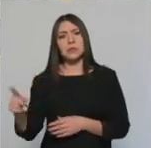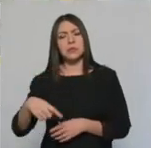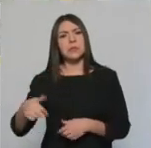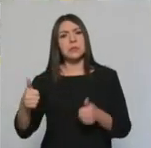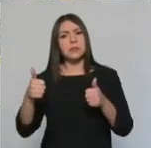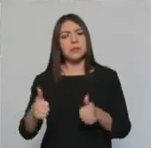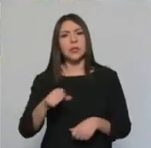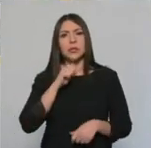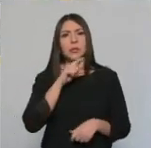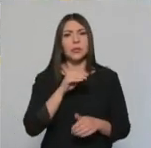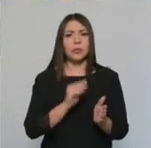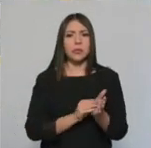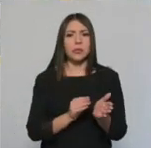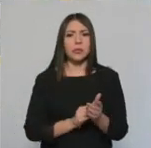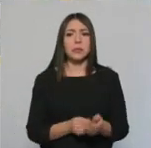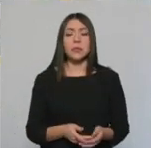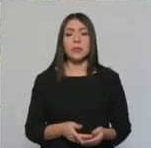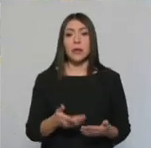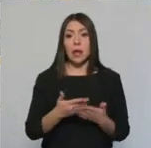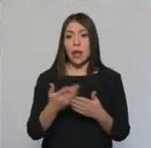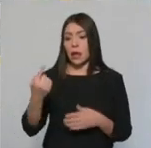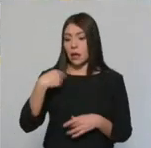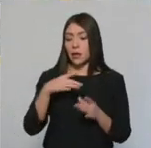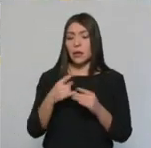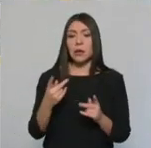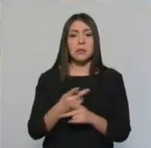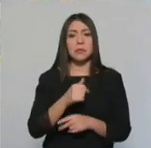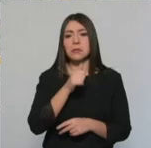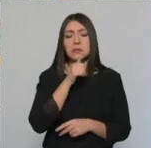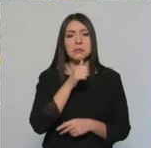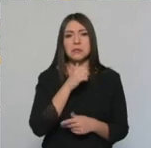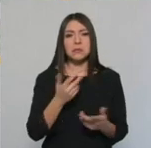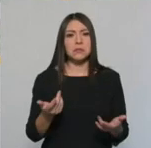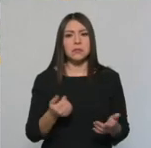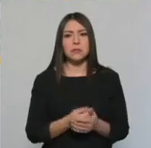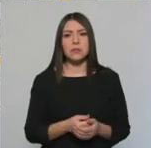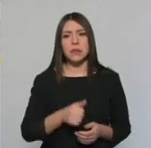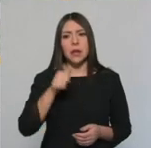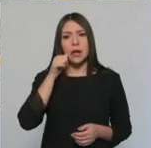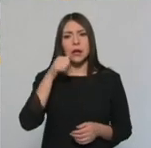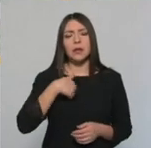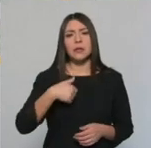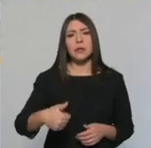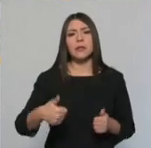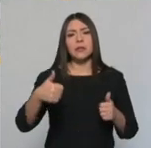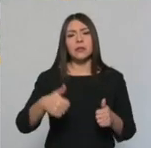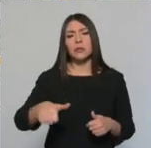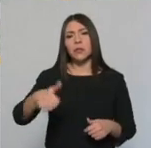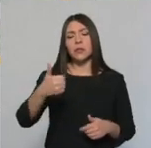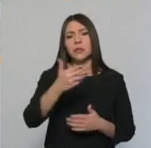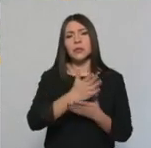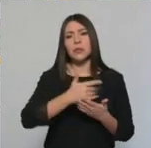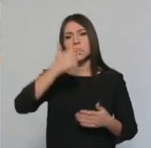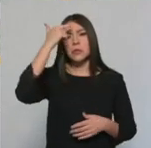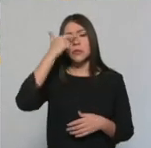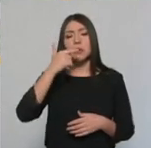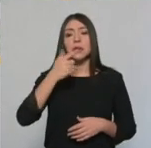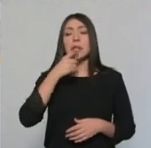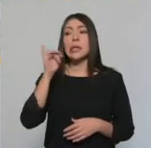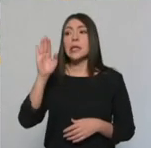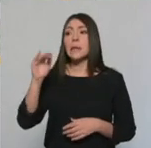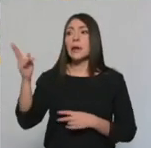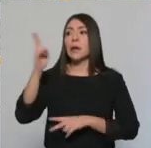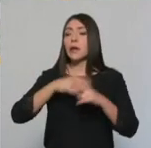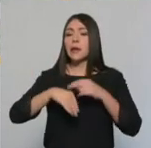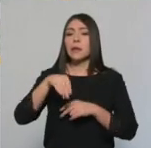ellos. No, todavía no nos informan nada. Sí, ayer Leo estuvimos aquí, yo estuve hasta las 11:30 de la noche porque según iba a venir el MP y no.